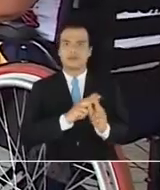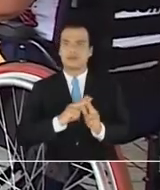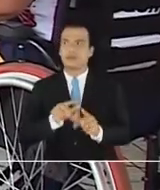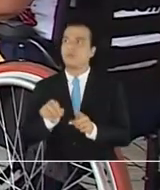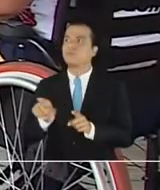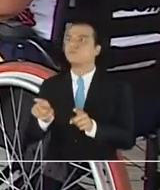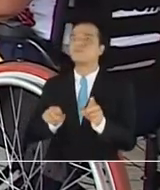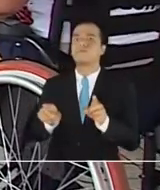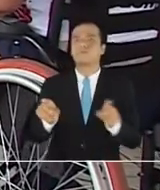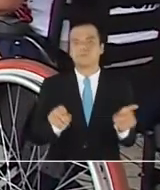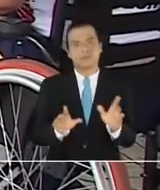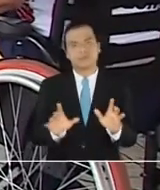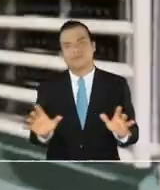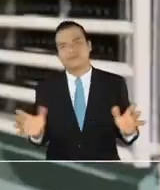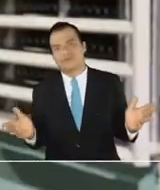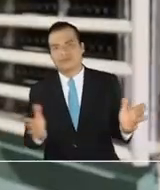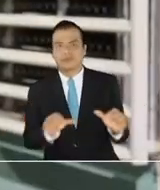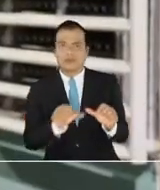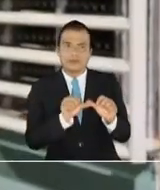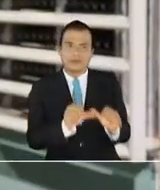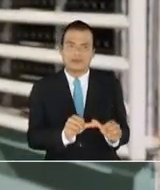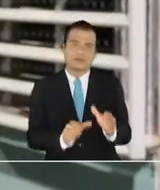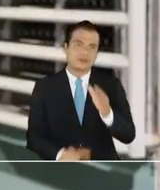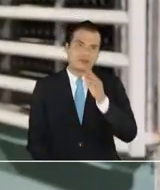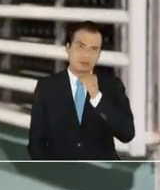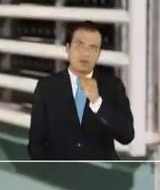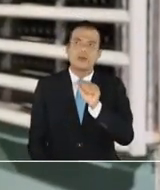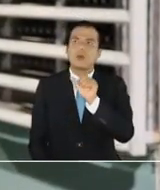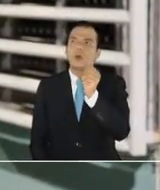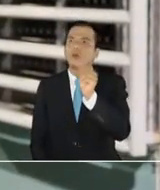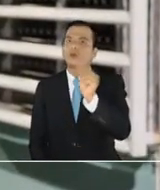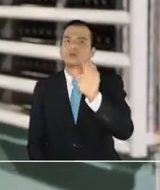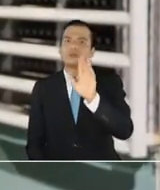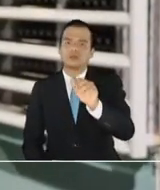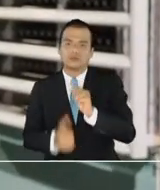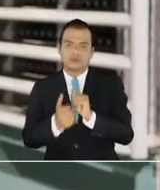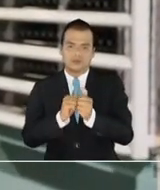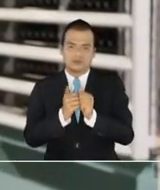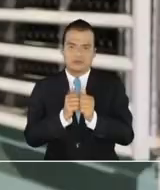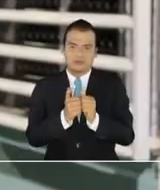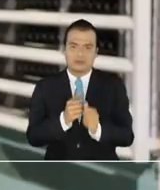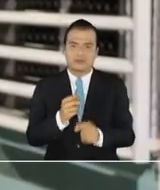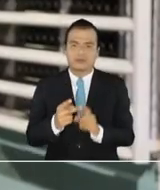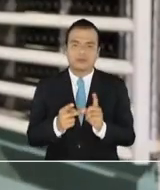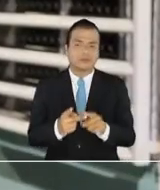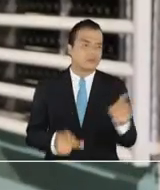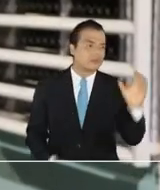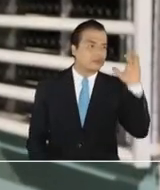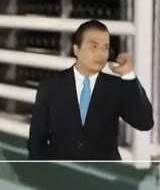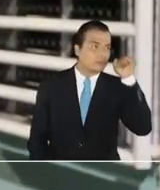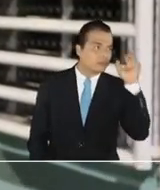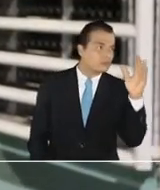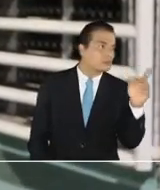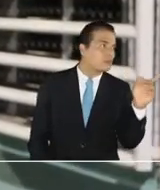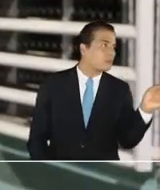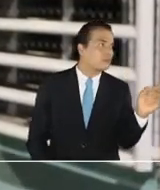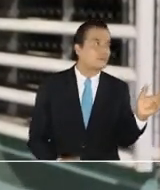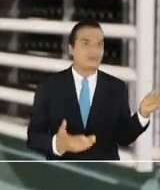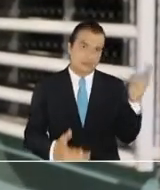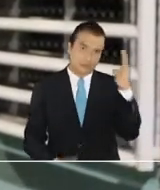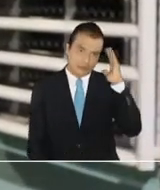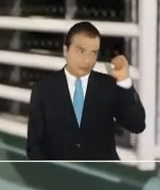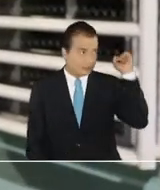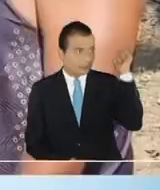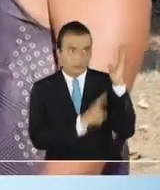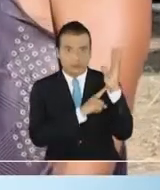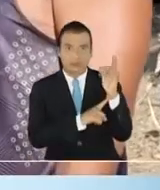son escenarios de de otros deportes digamos tenemos una jabalina que una jalina enteramos con una jalina que vale 500,000 pesos y vamos y competimos con una vale